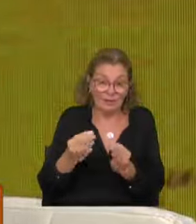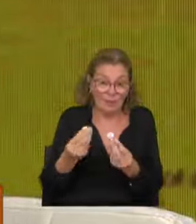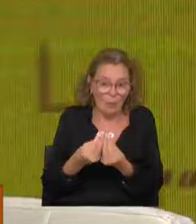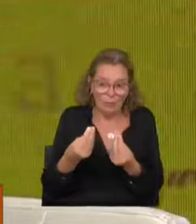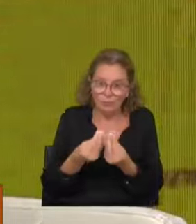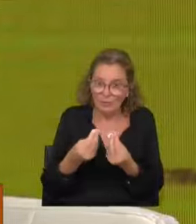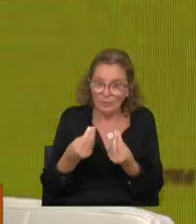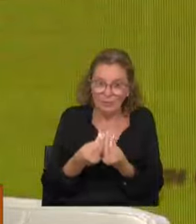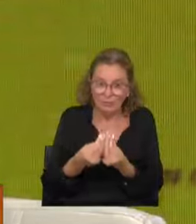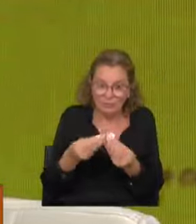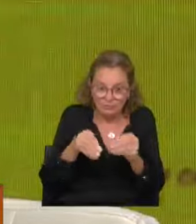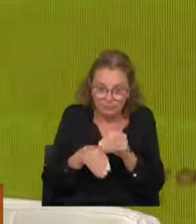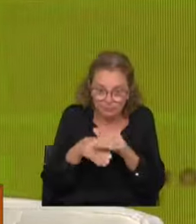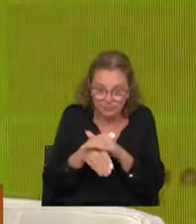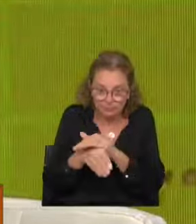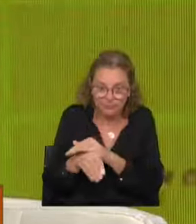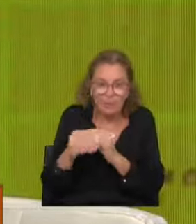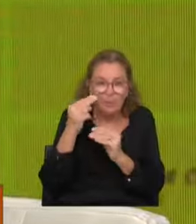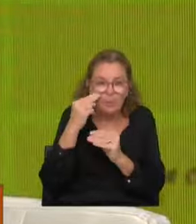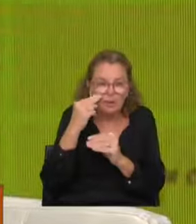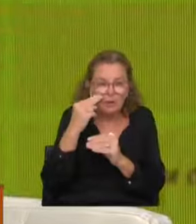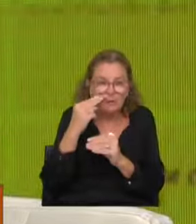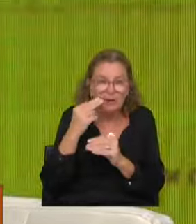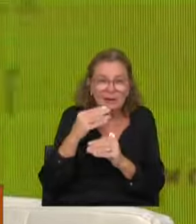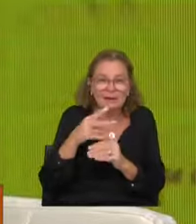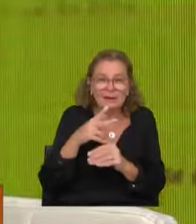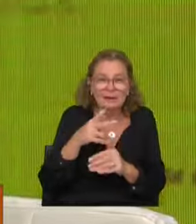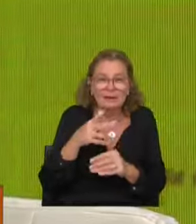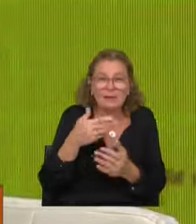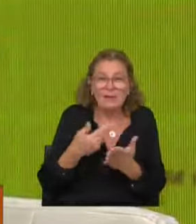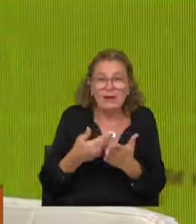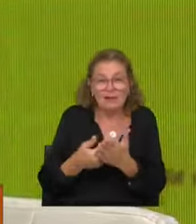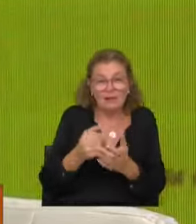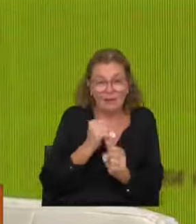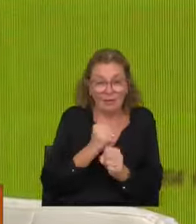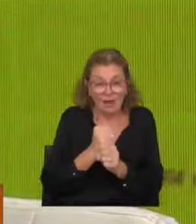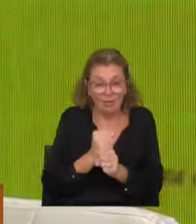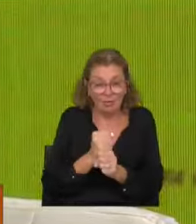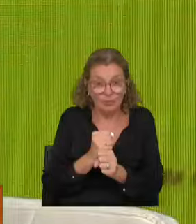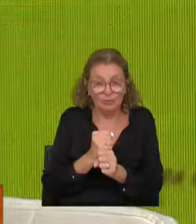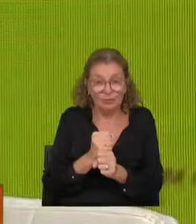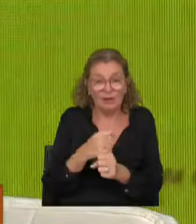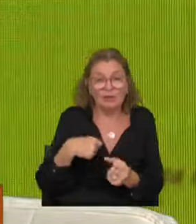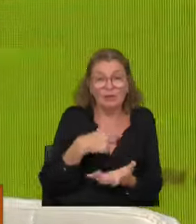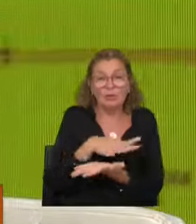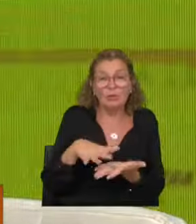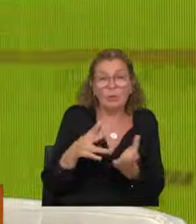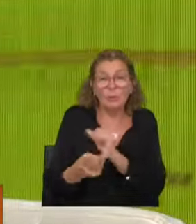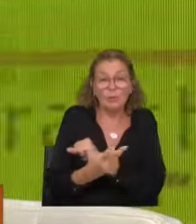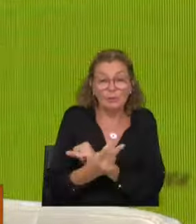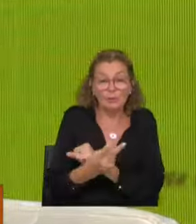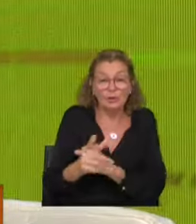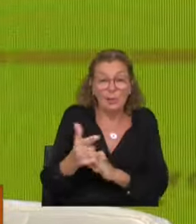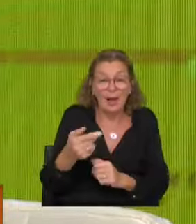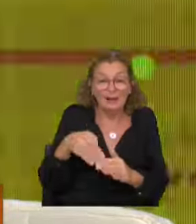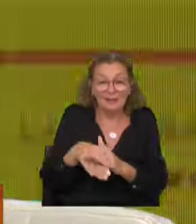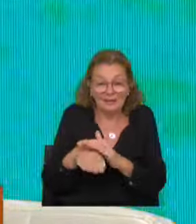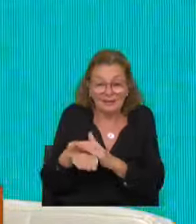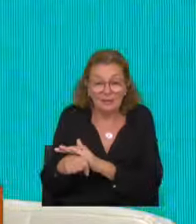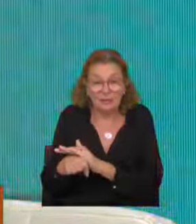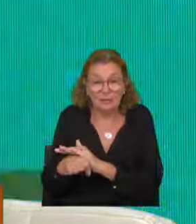con hacinamiento con déficit de recursos humanos con una situación de desprotección que no tienen acceso después a la